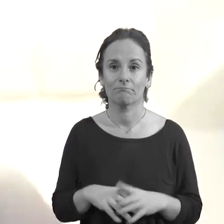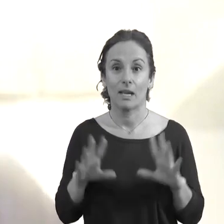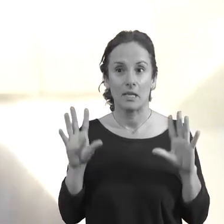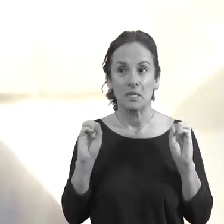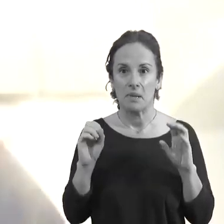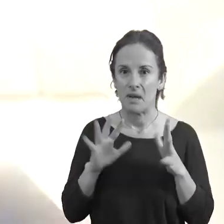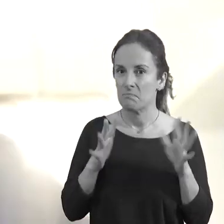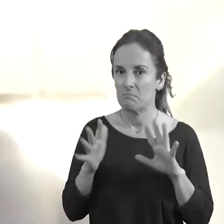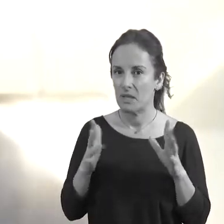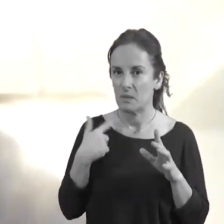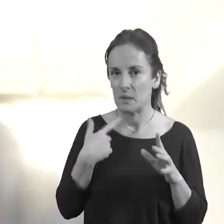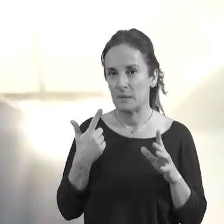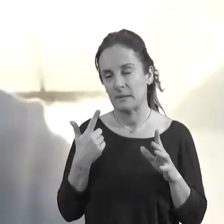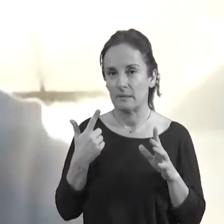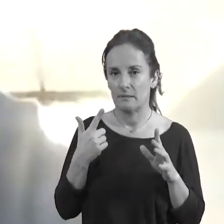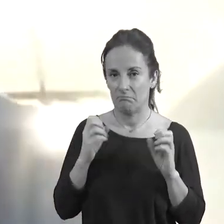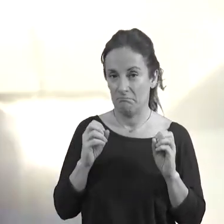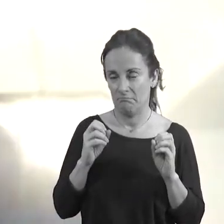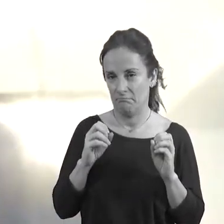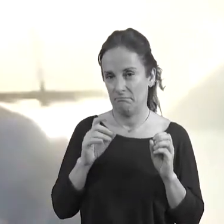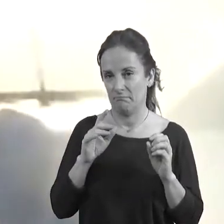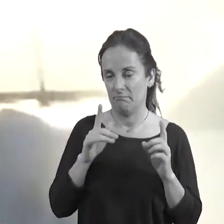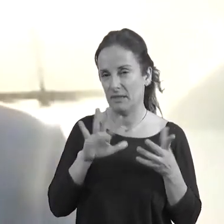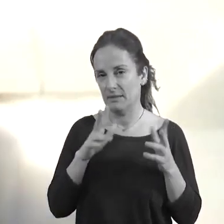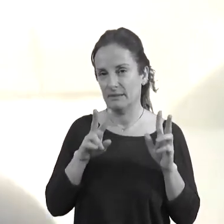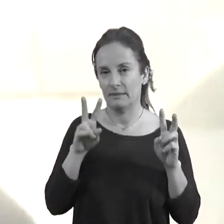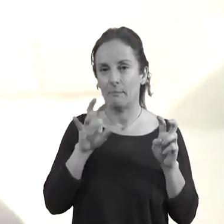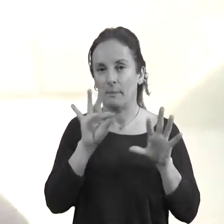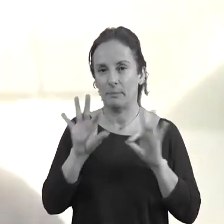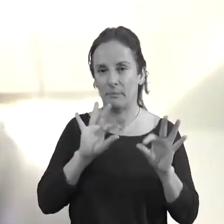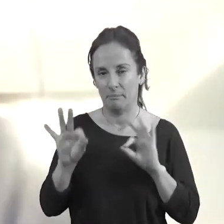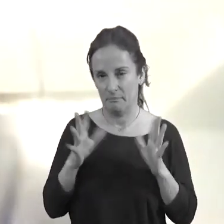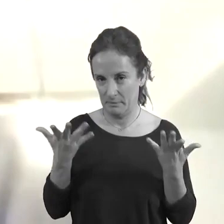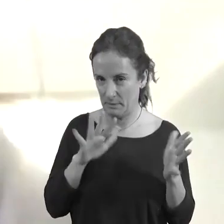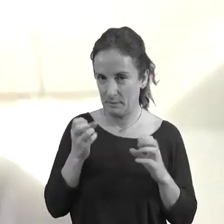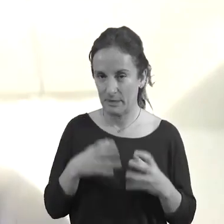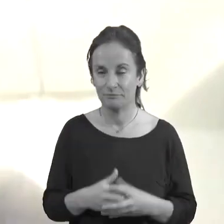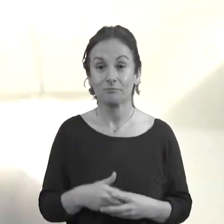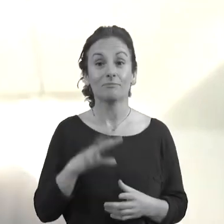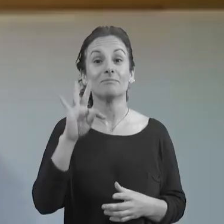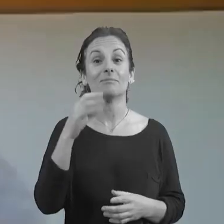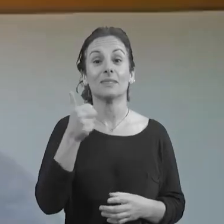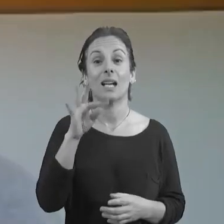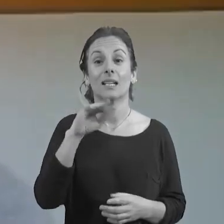No sé si he ido saltando un poco, pero no sé. No, Tatiana,